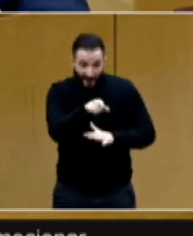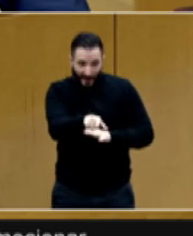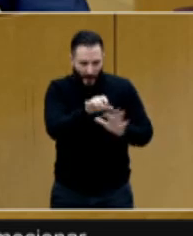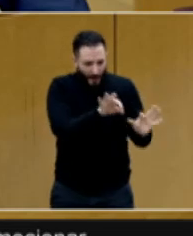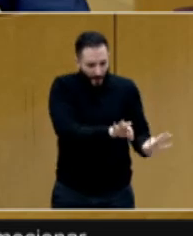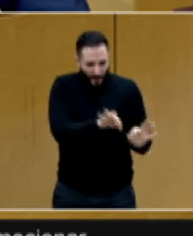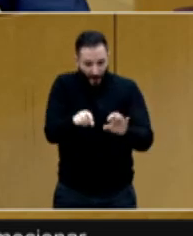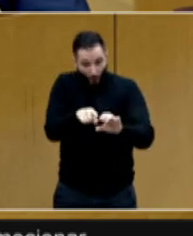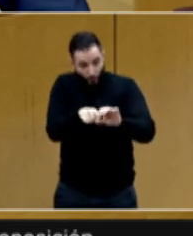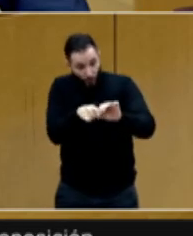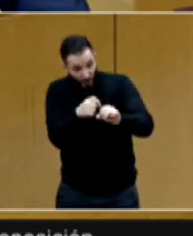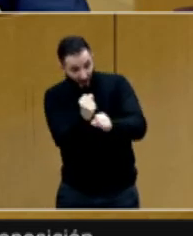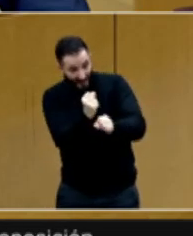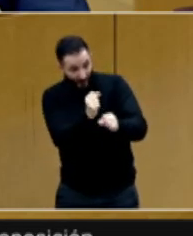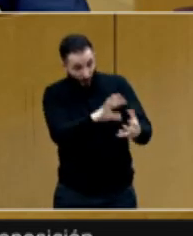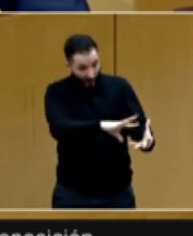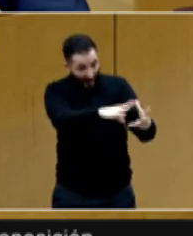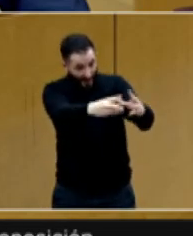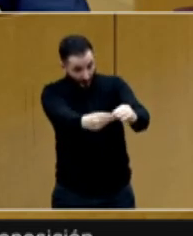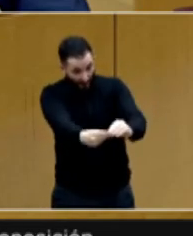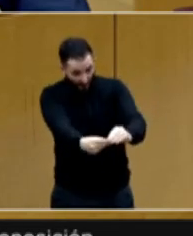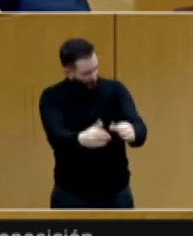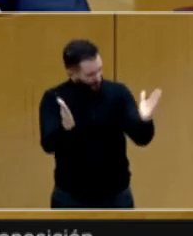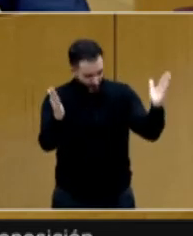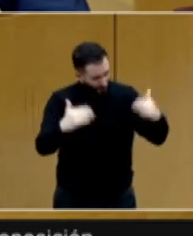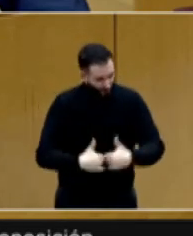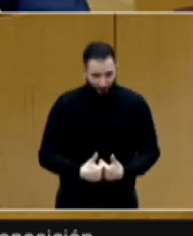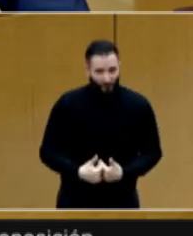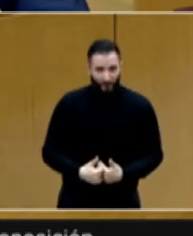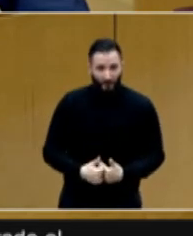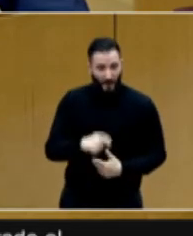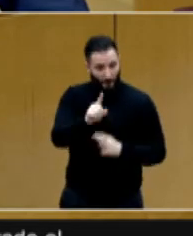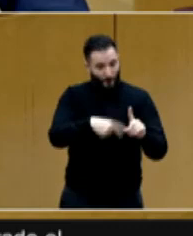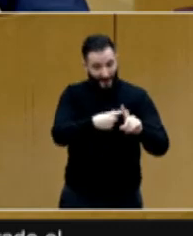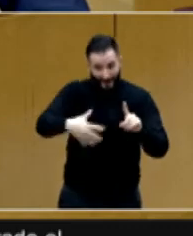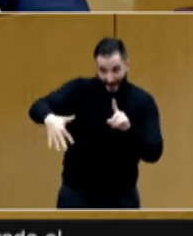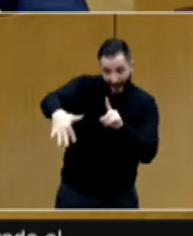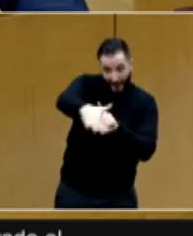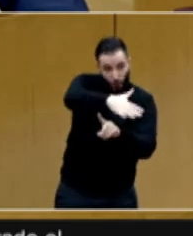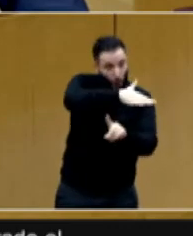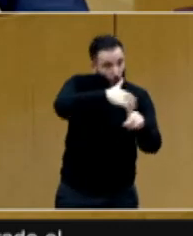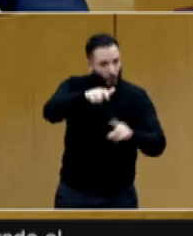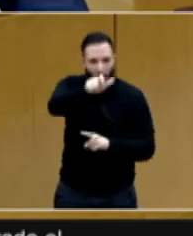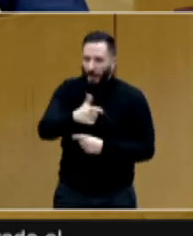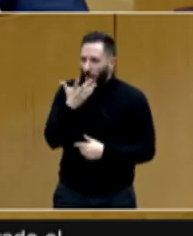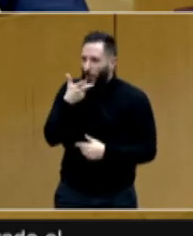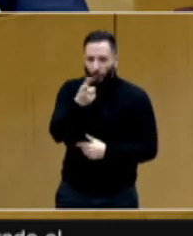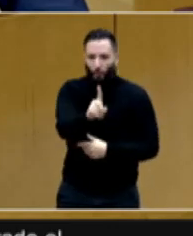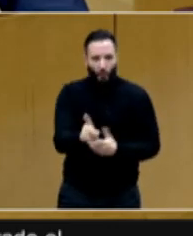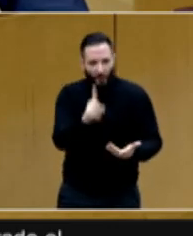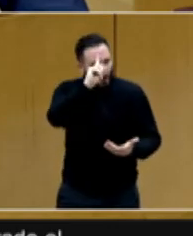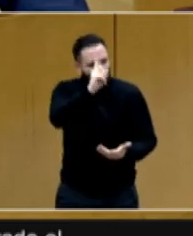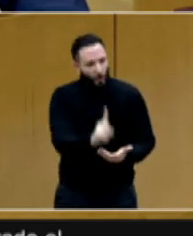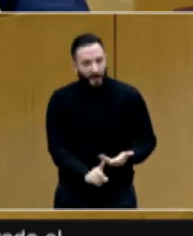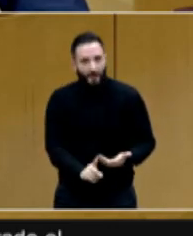el puesto de trabajo ni las personas que están alrededor ni el entorno no conocen No saben y